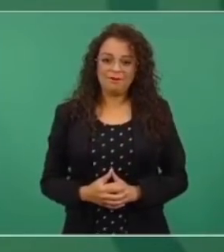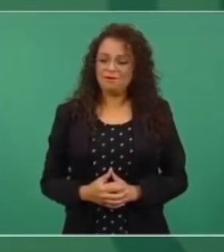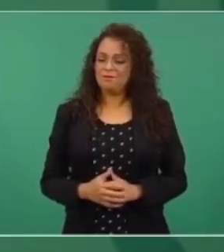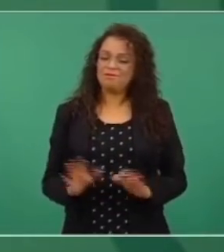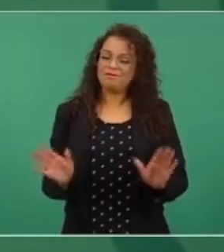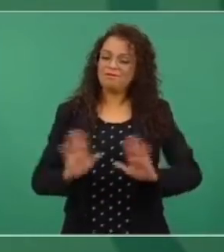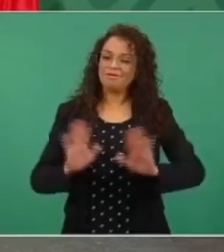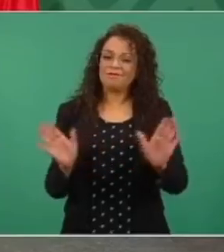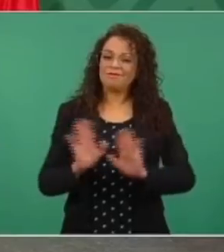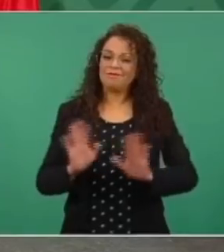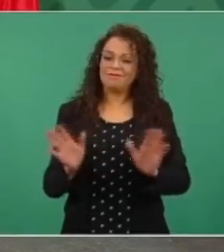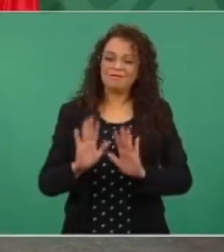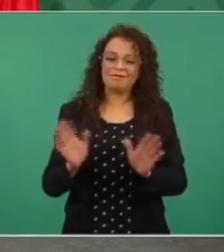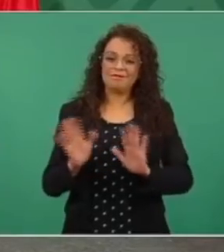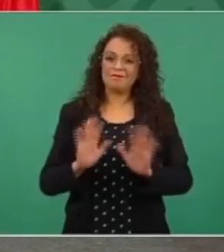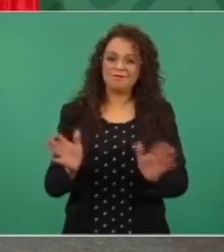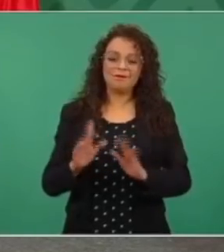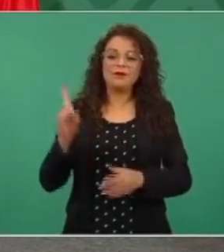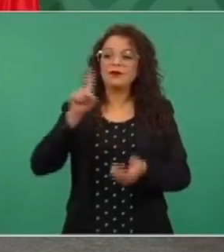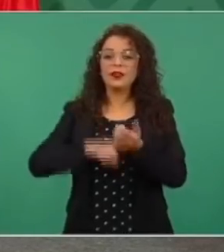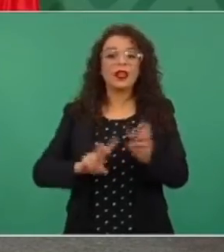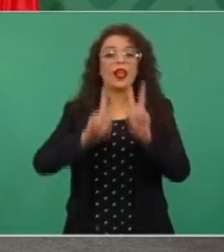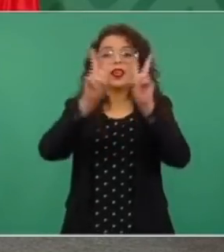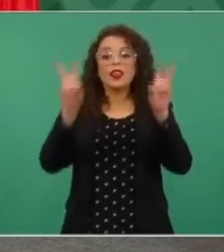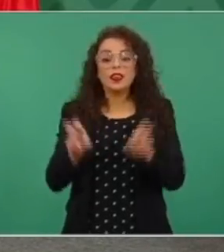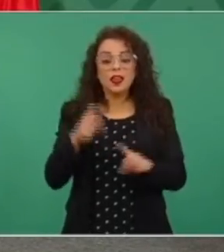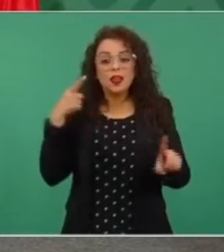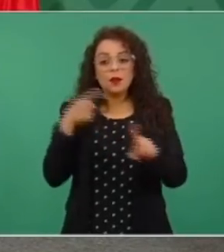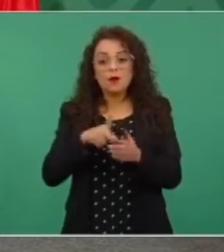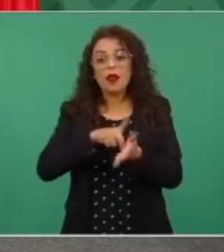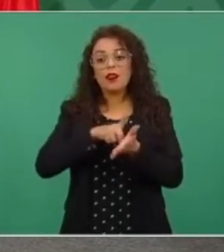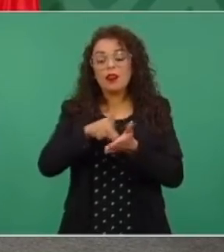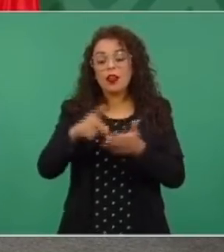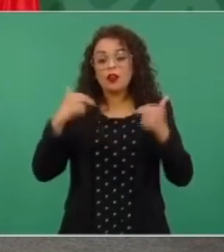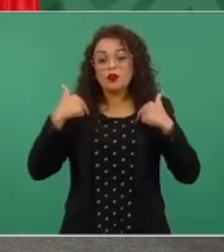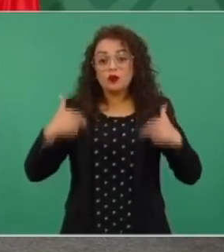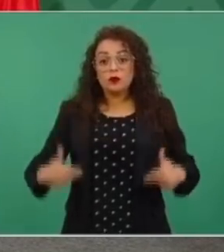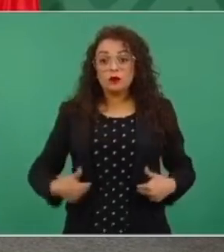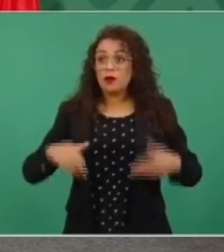No. Son derechos humanos universales.